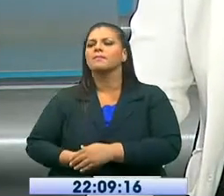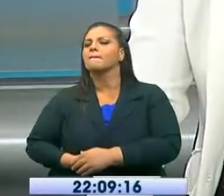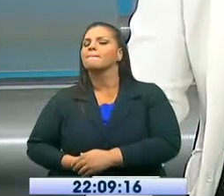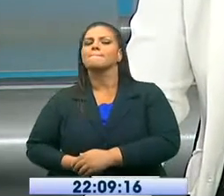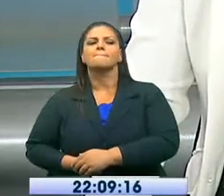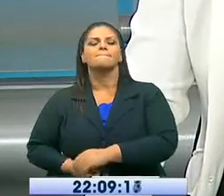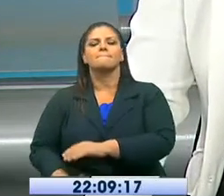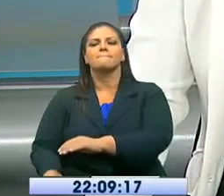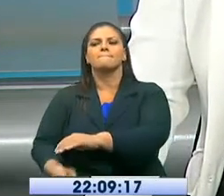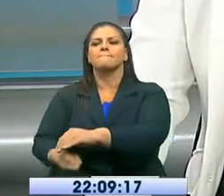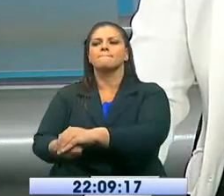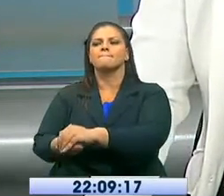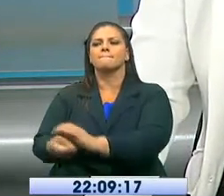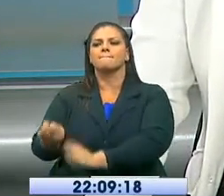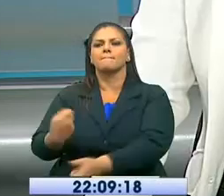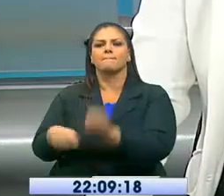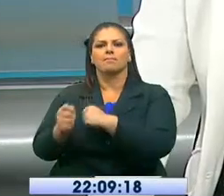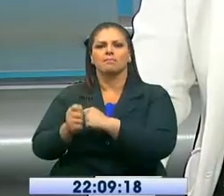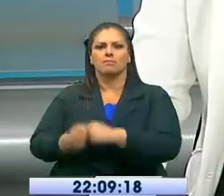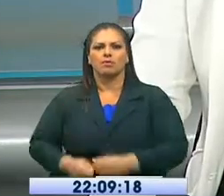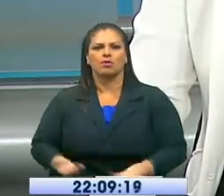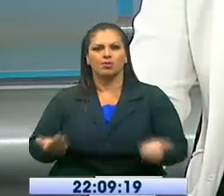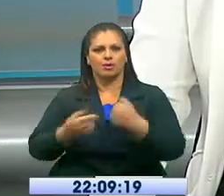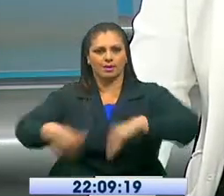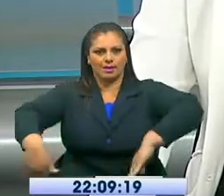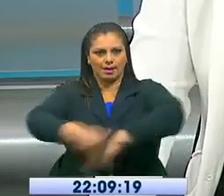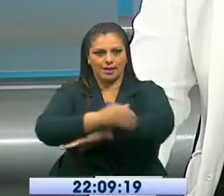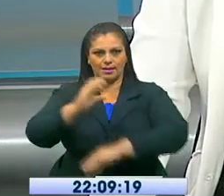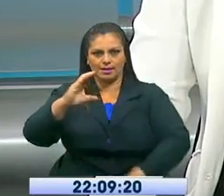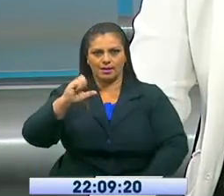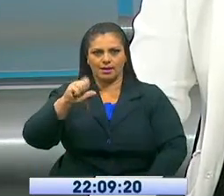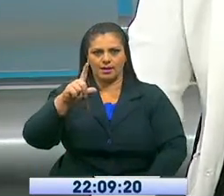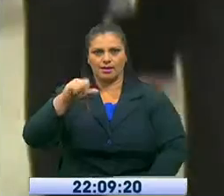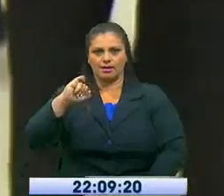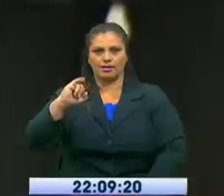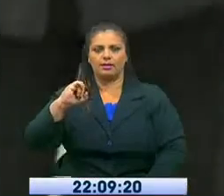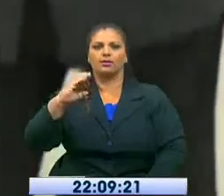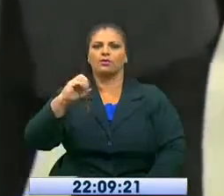produjo en las calles Calicuchima y La 14, suroeste de Guayaquil.